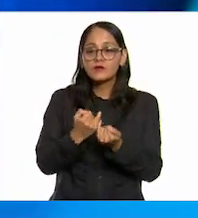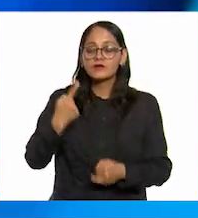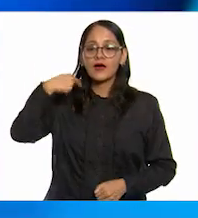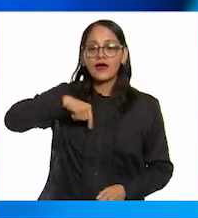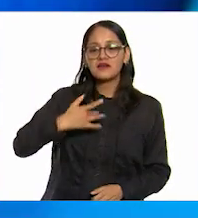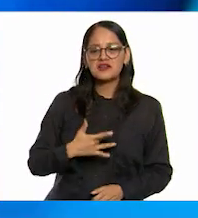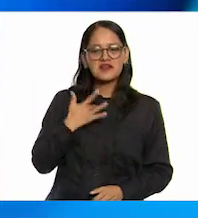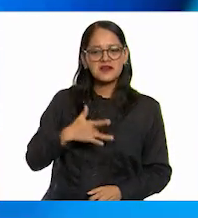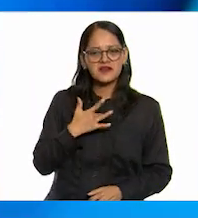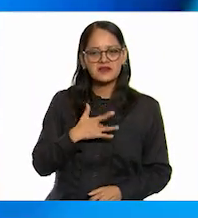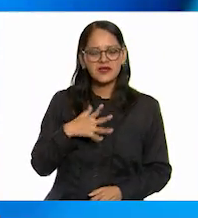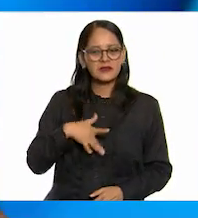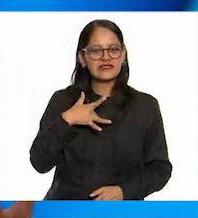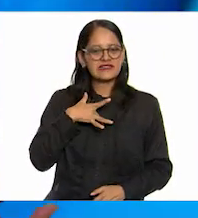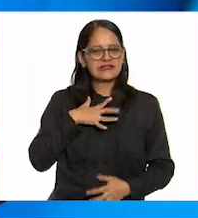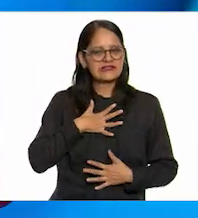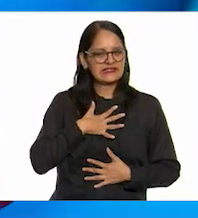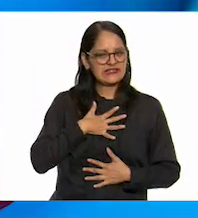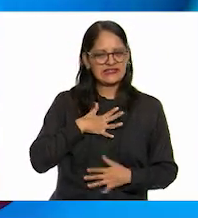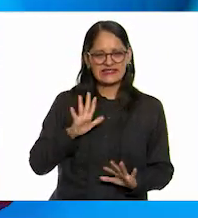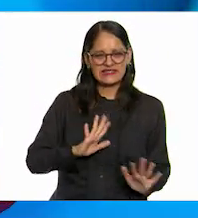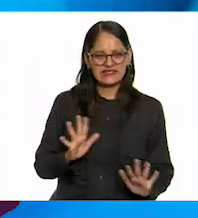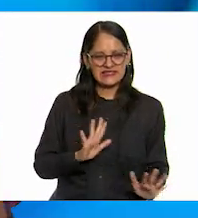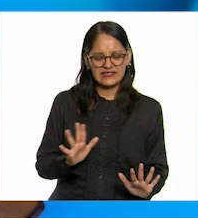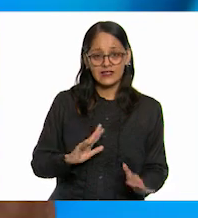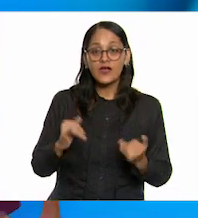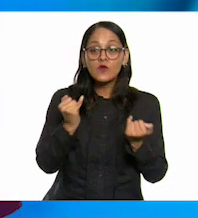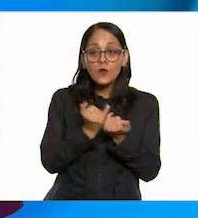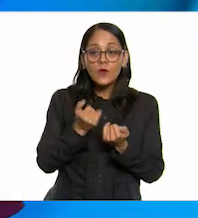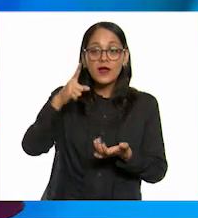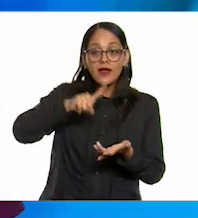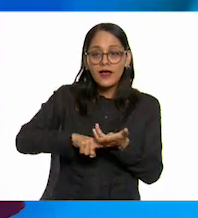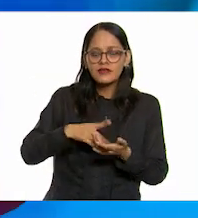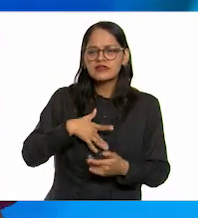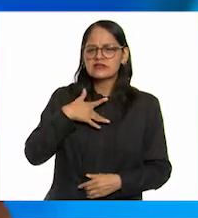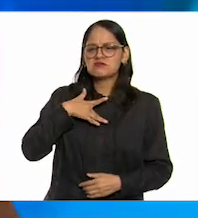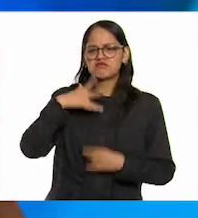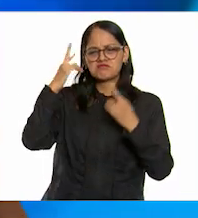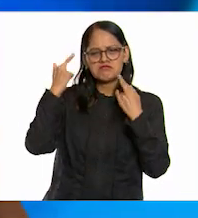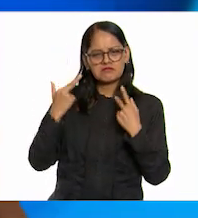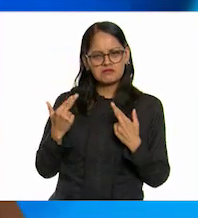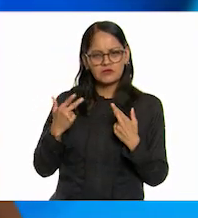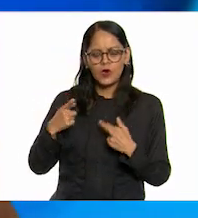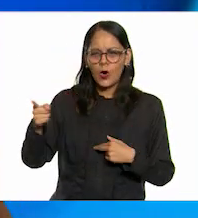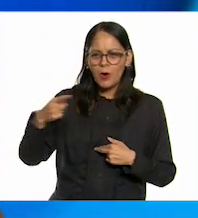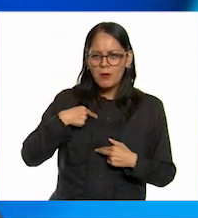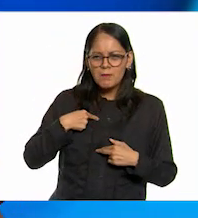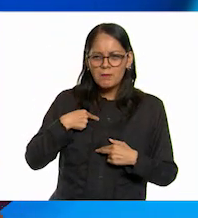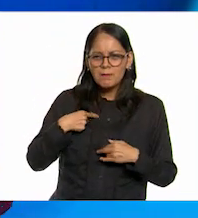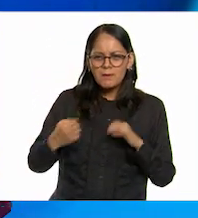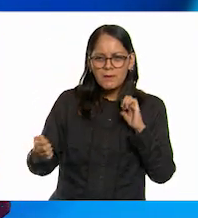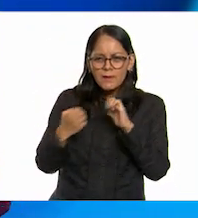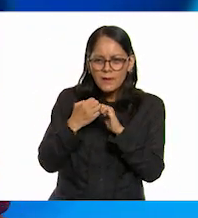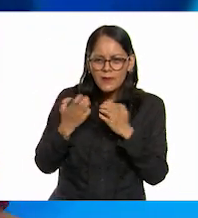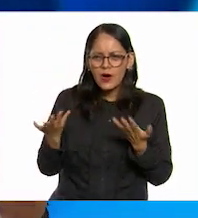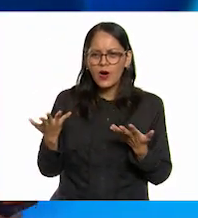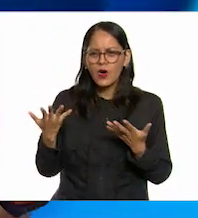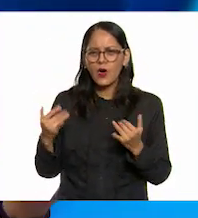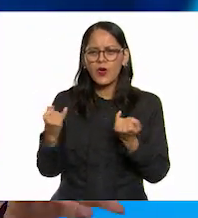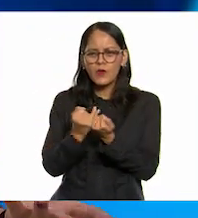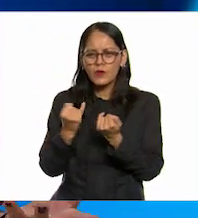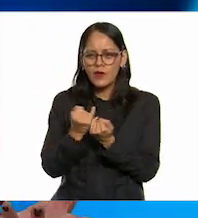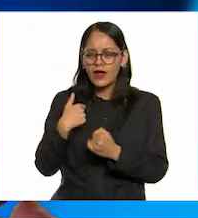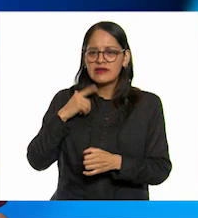nos causa aflicción y que se experimenta por una desilusión o un desengaño, contrariedad o